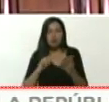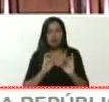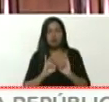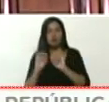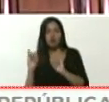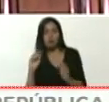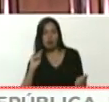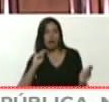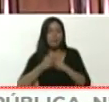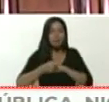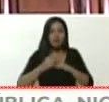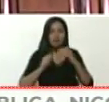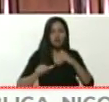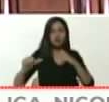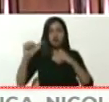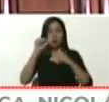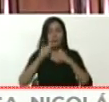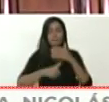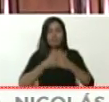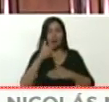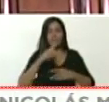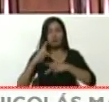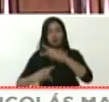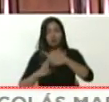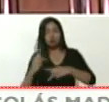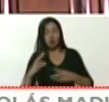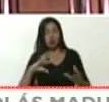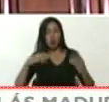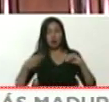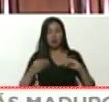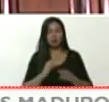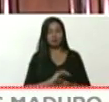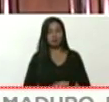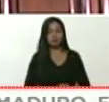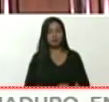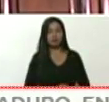etapa de producir los CLAP